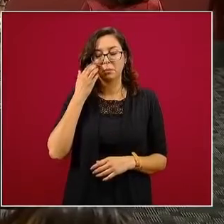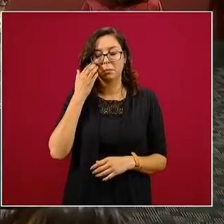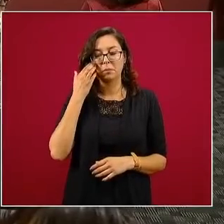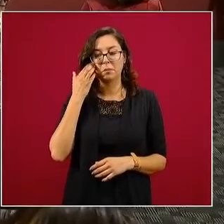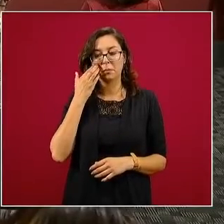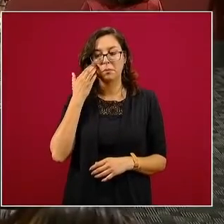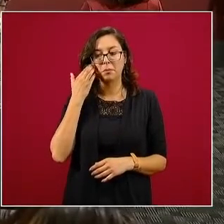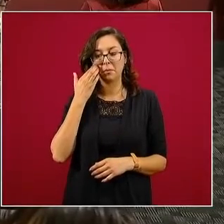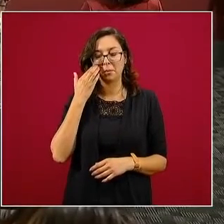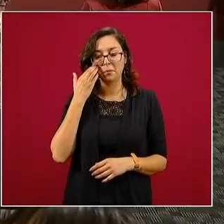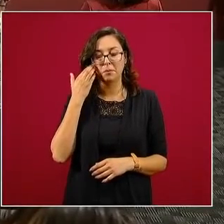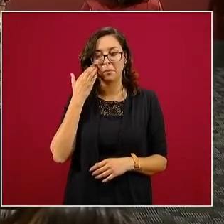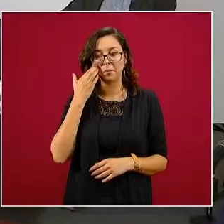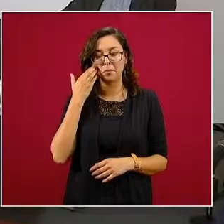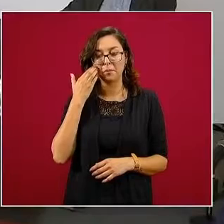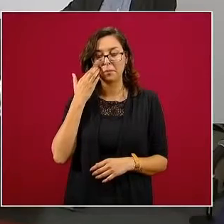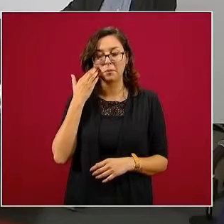gracias.